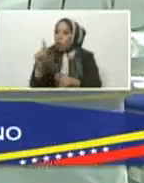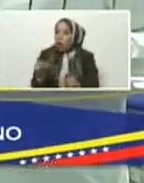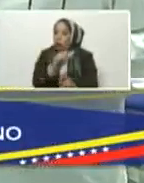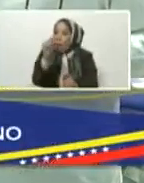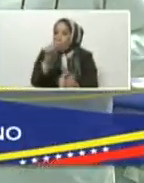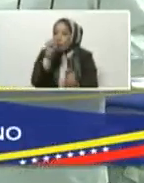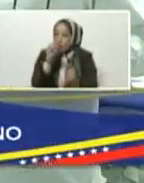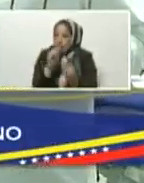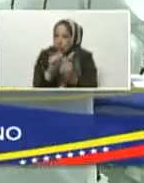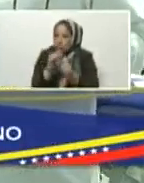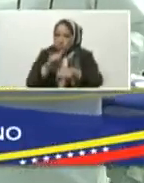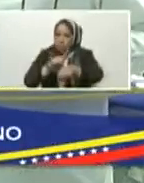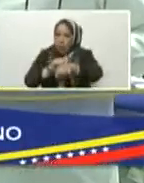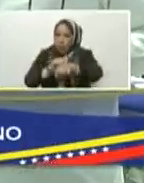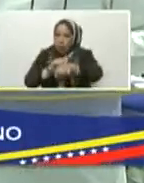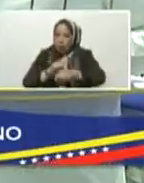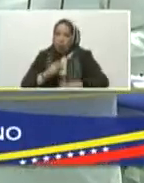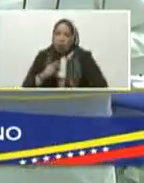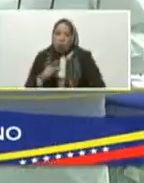hecho? ¿Cómo?